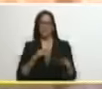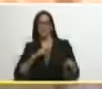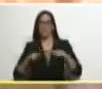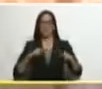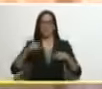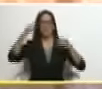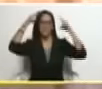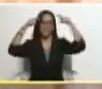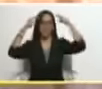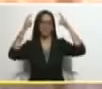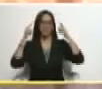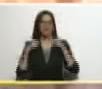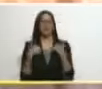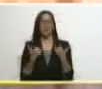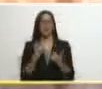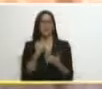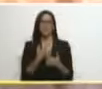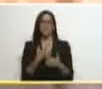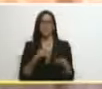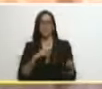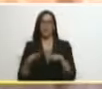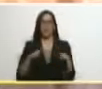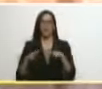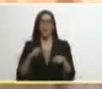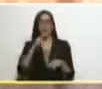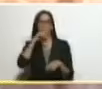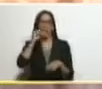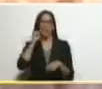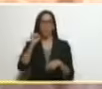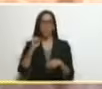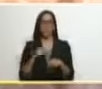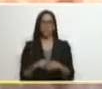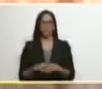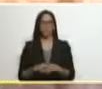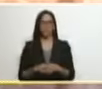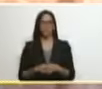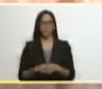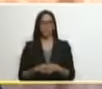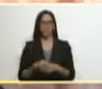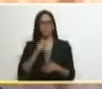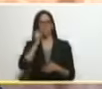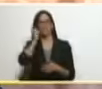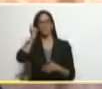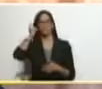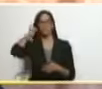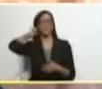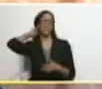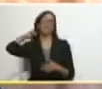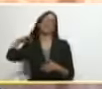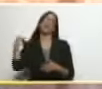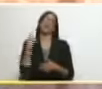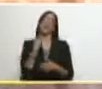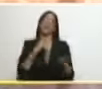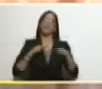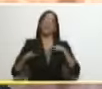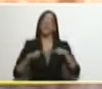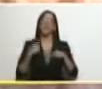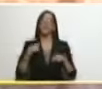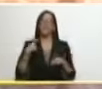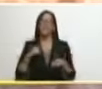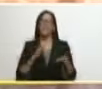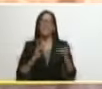Chávez. Ahora le dicen el régimen de Maduro. El único régimen que yo tengo es la